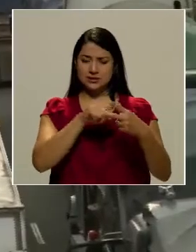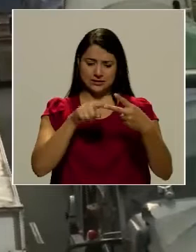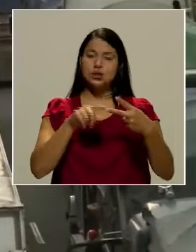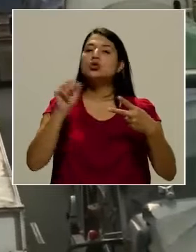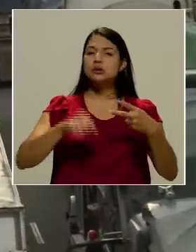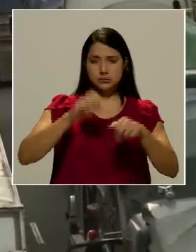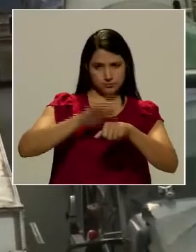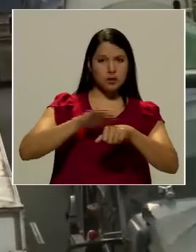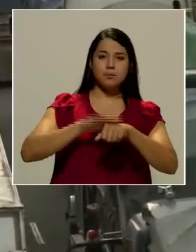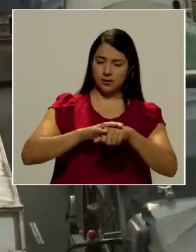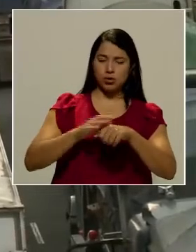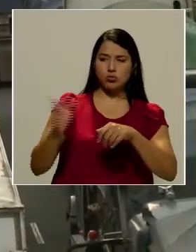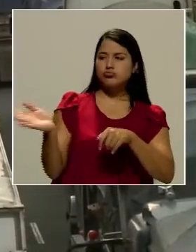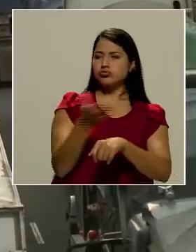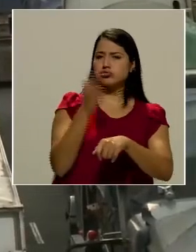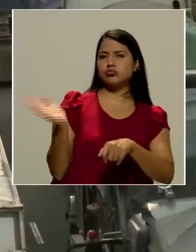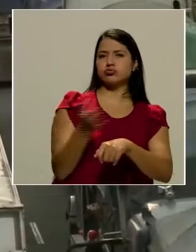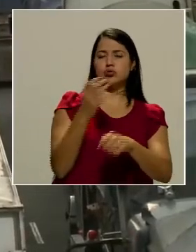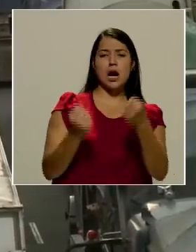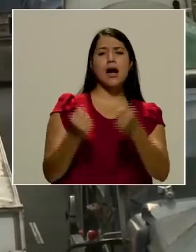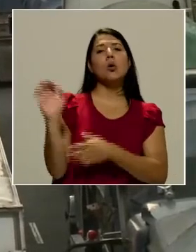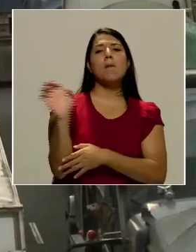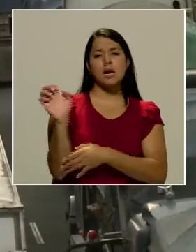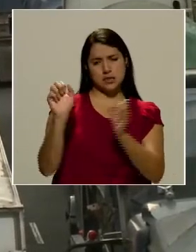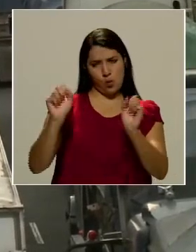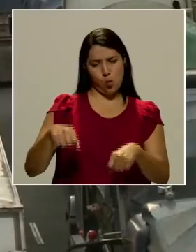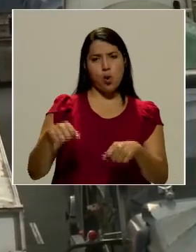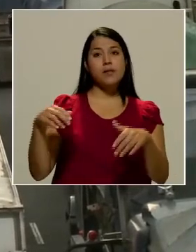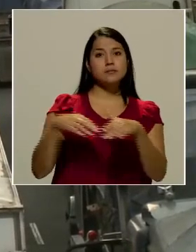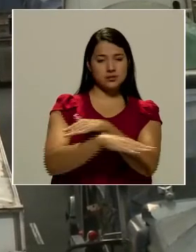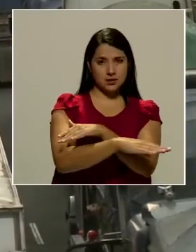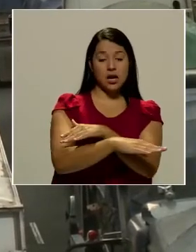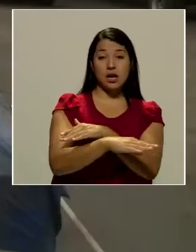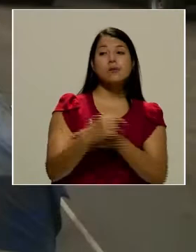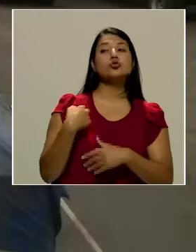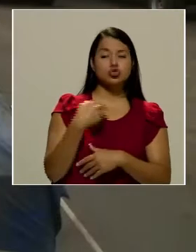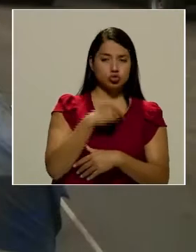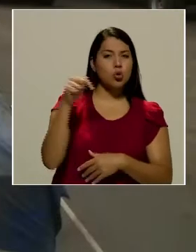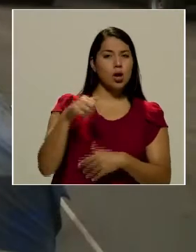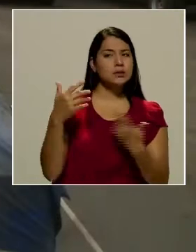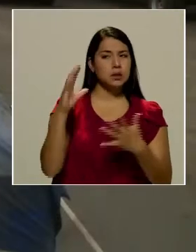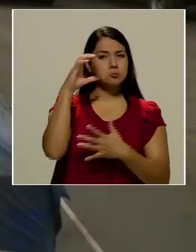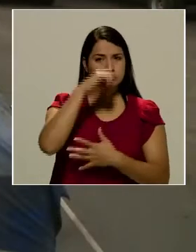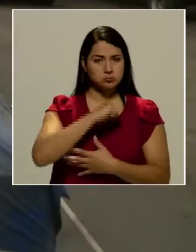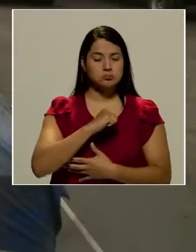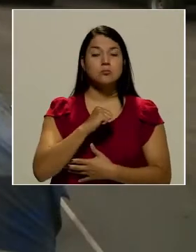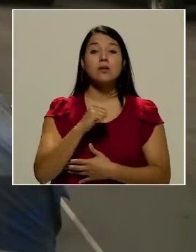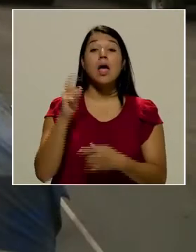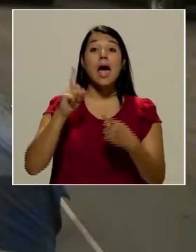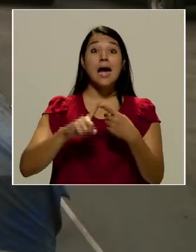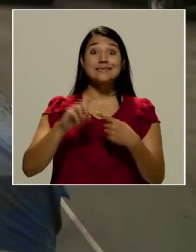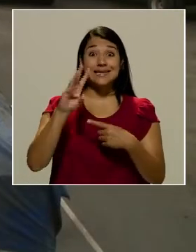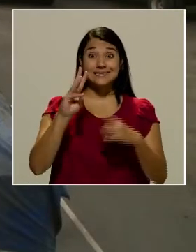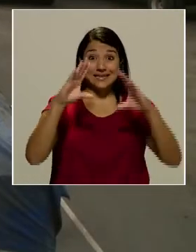controlada de ese tipo de vehículos de emergencia, por lo menos en este punto donde nos encontramos, y lo hemos podido presenciar. Hasta las 6 de la